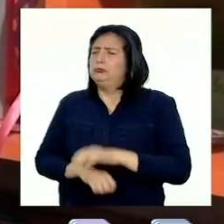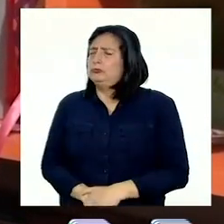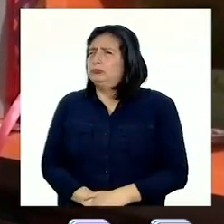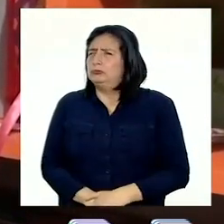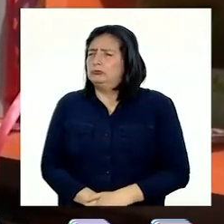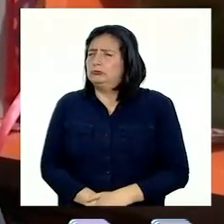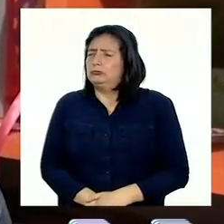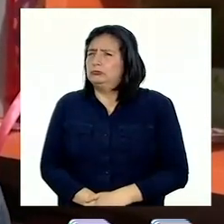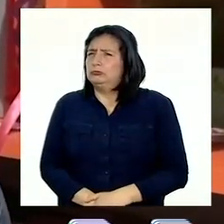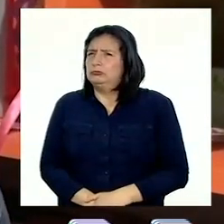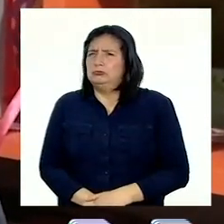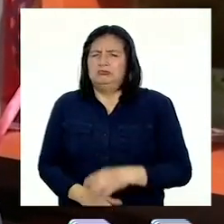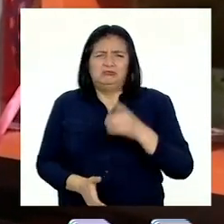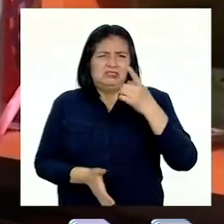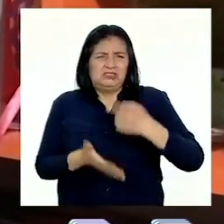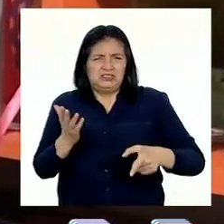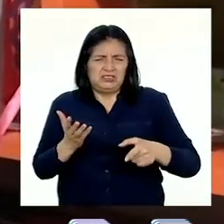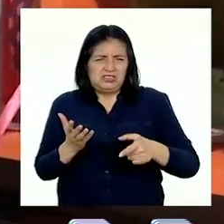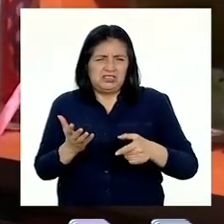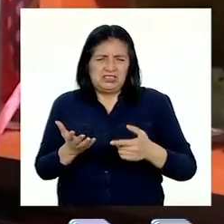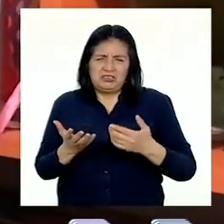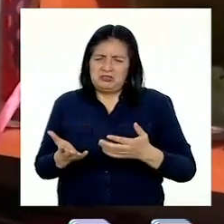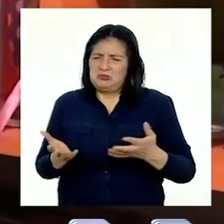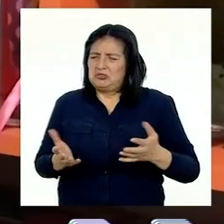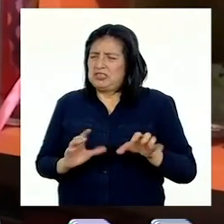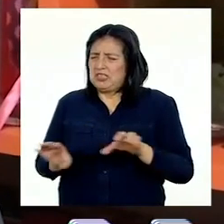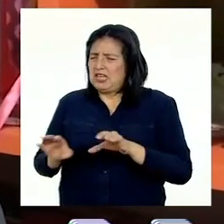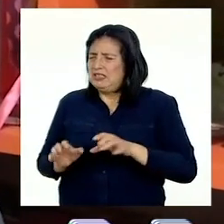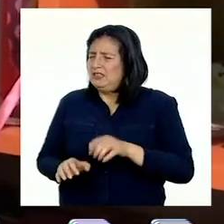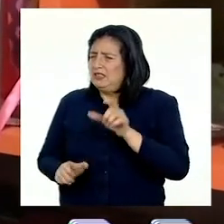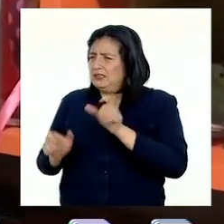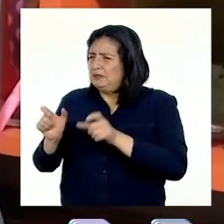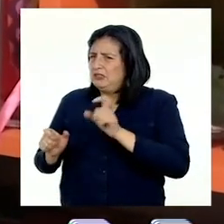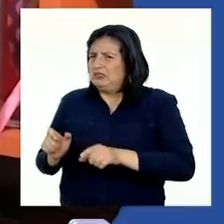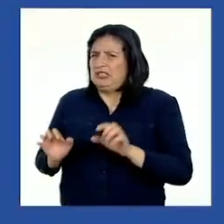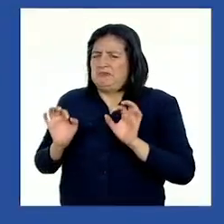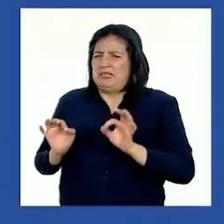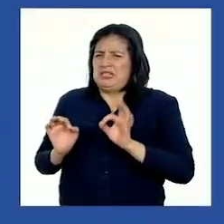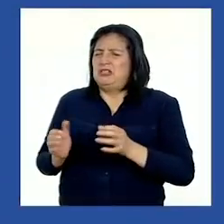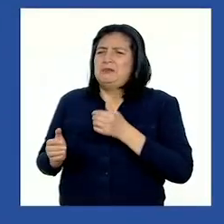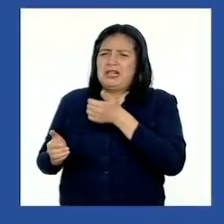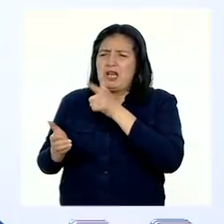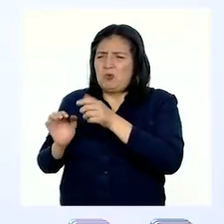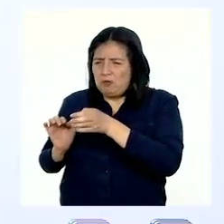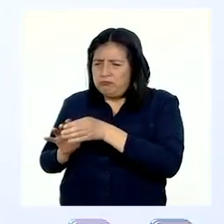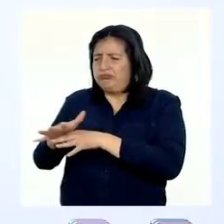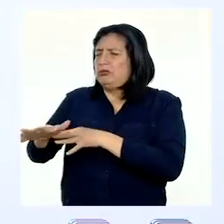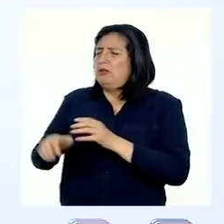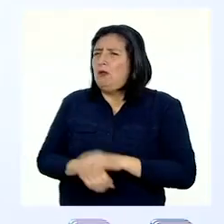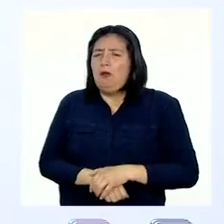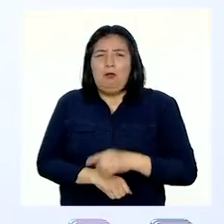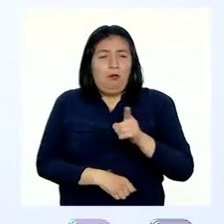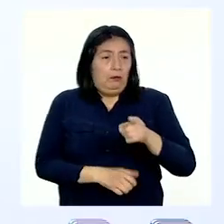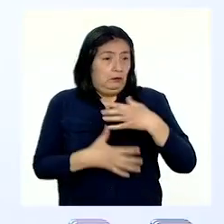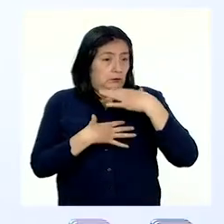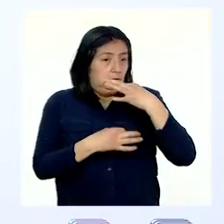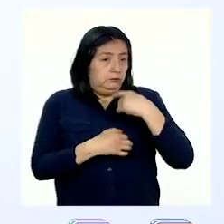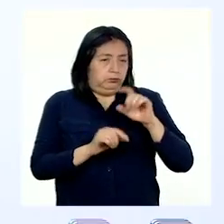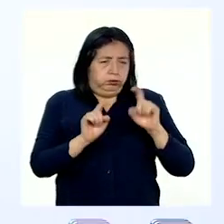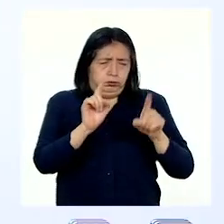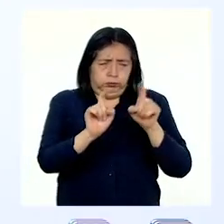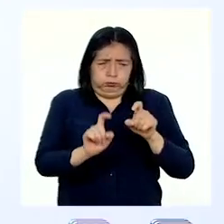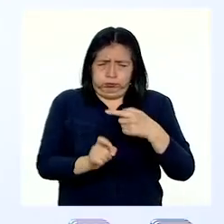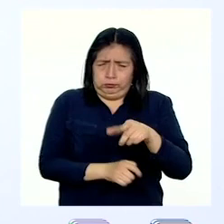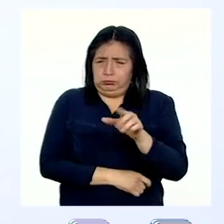pregunta: ¿qué acciones humanas aumentan el riesgo de inundaciones? Muy interesantes